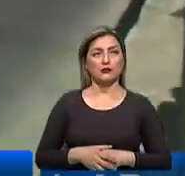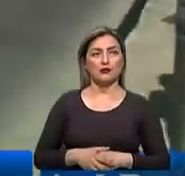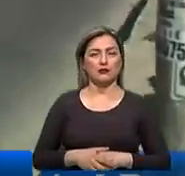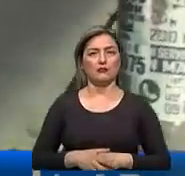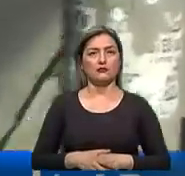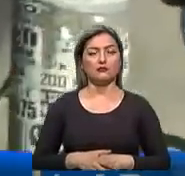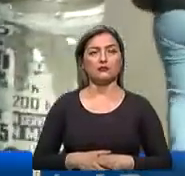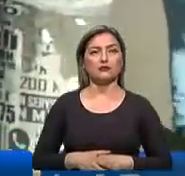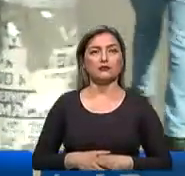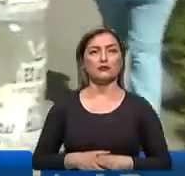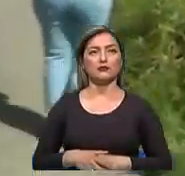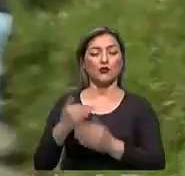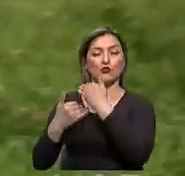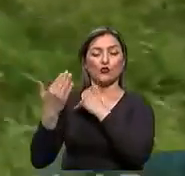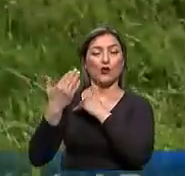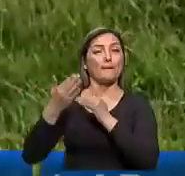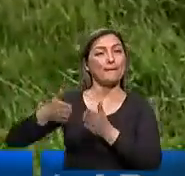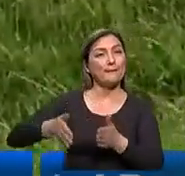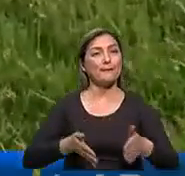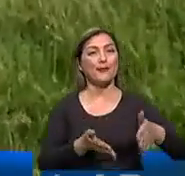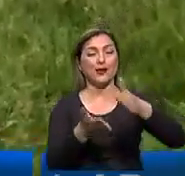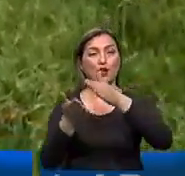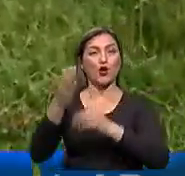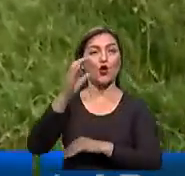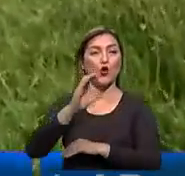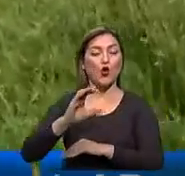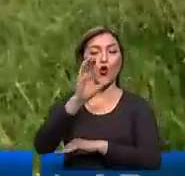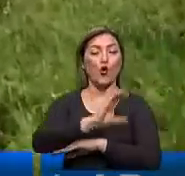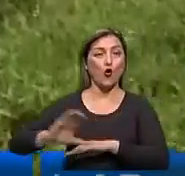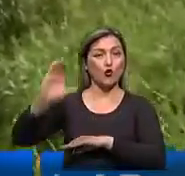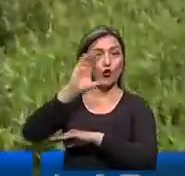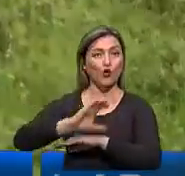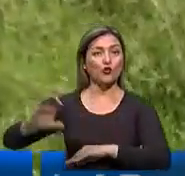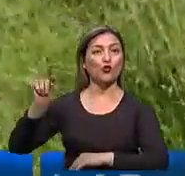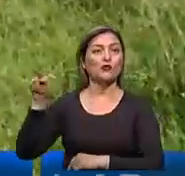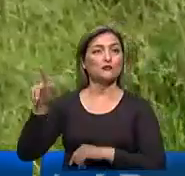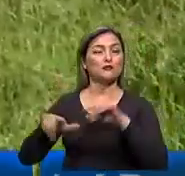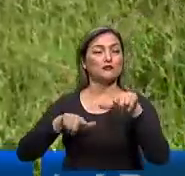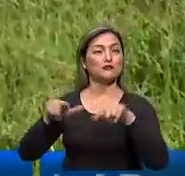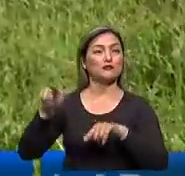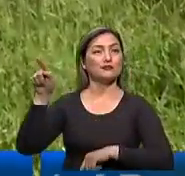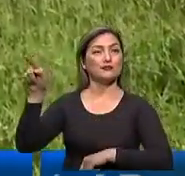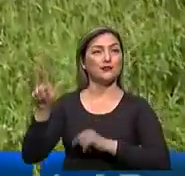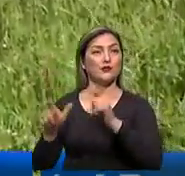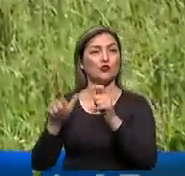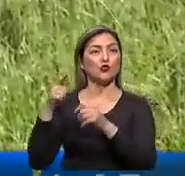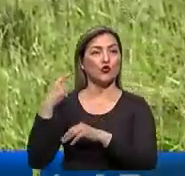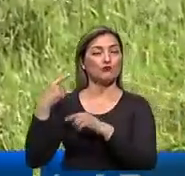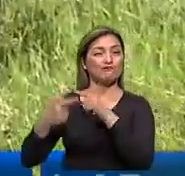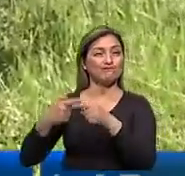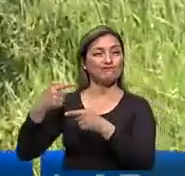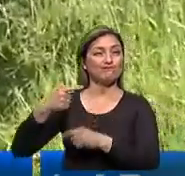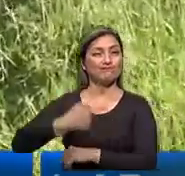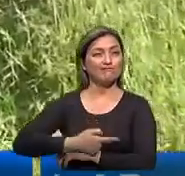estamos en la antigua vía Conocoto, la Juan Bautista Aguirre. Miren ustedes, esto es lo que tienen que hacer los moradores todos los